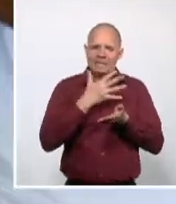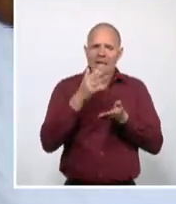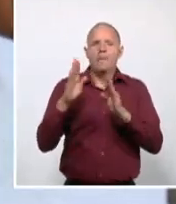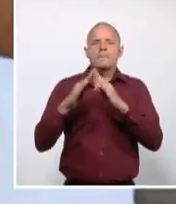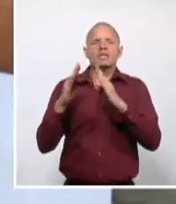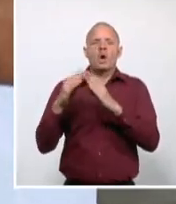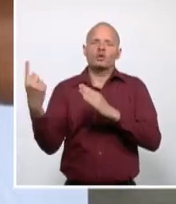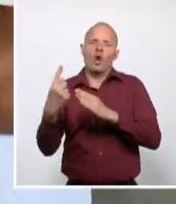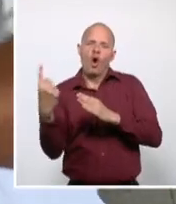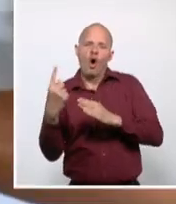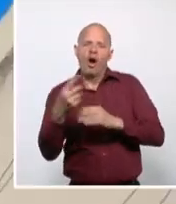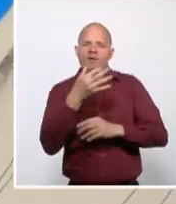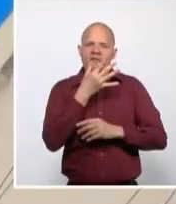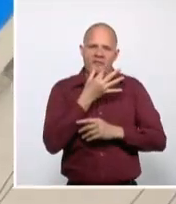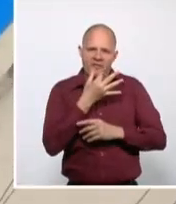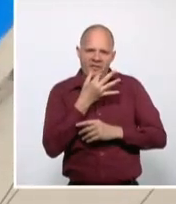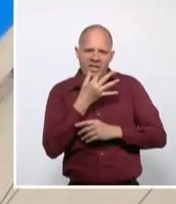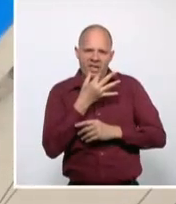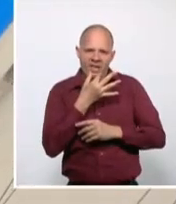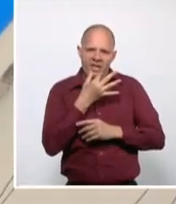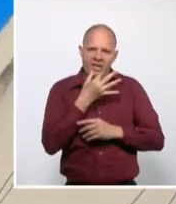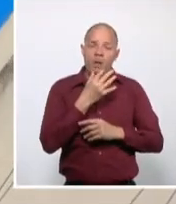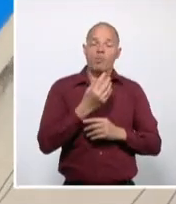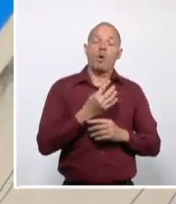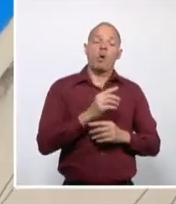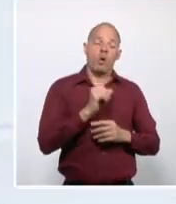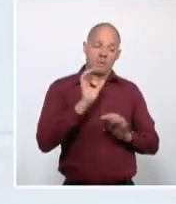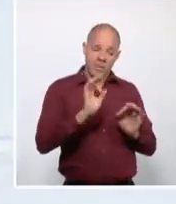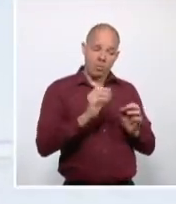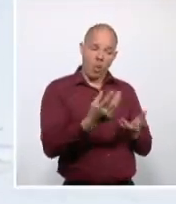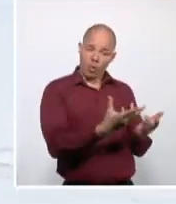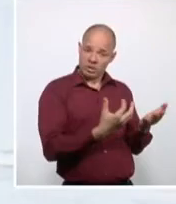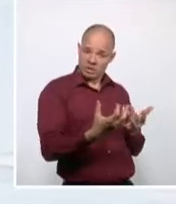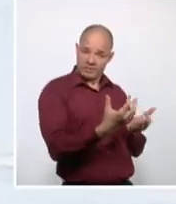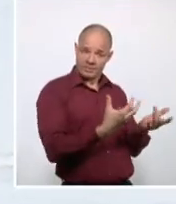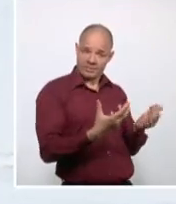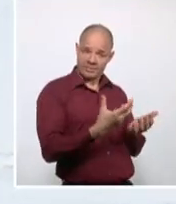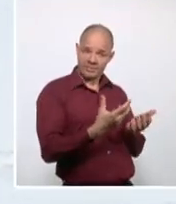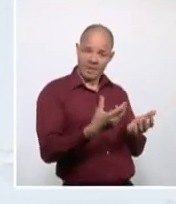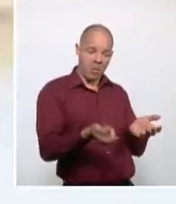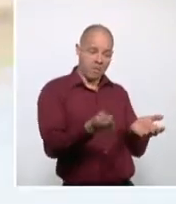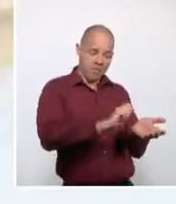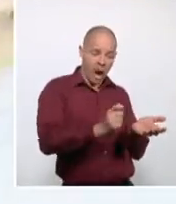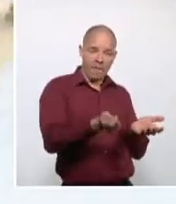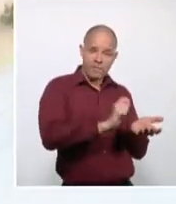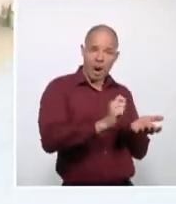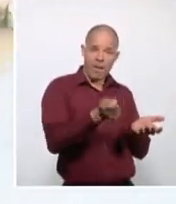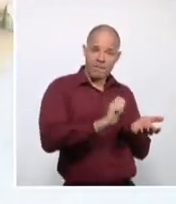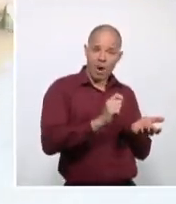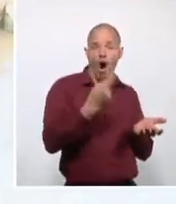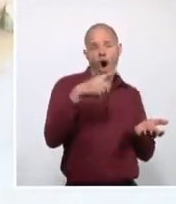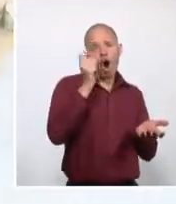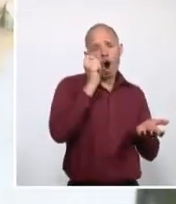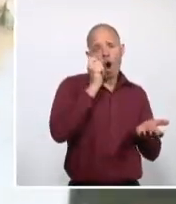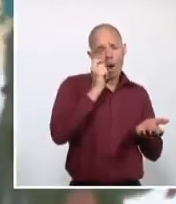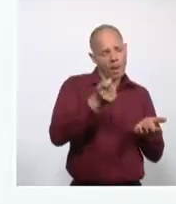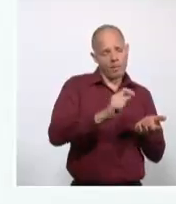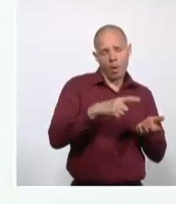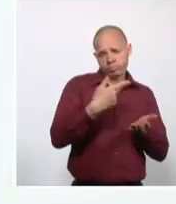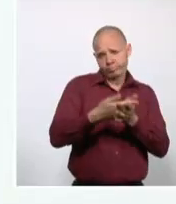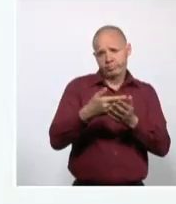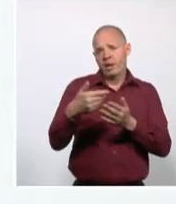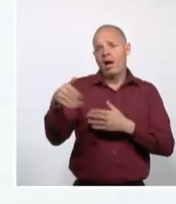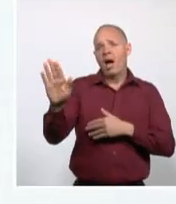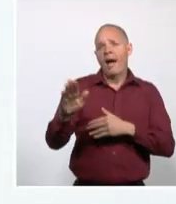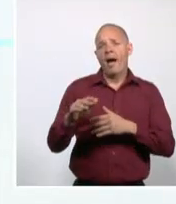para proteger a quienes por su avanzada edad y enfermedades crónicas son más sensibles a la pandemia. Yo trabajo con